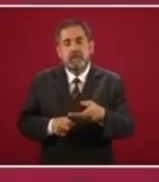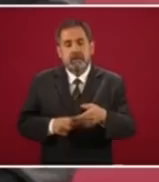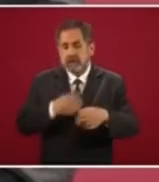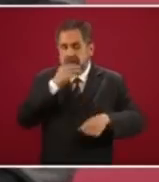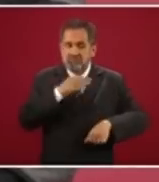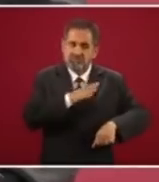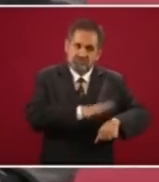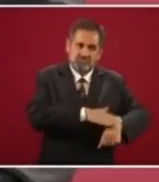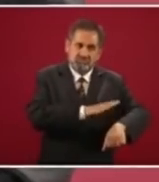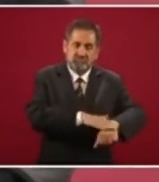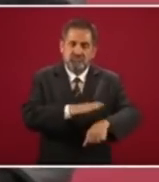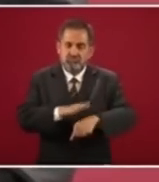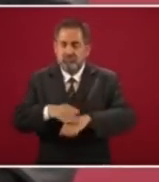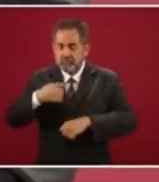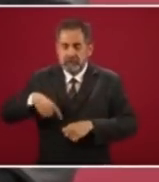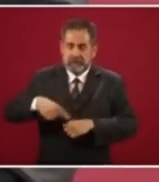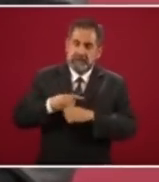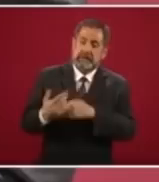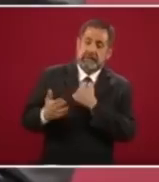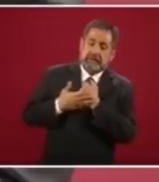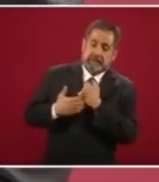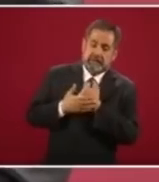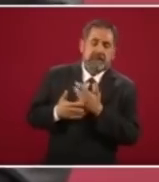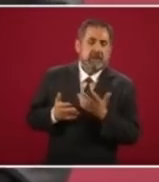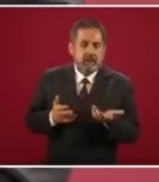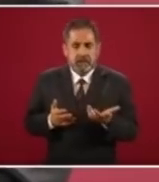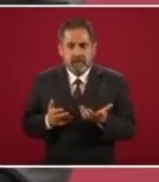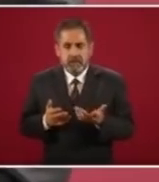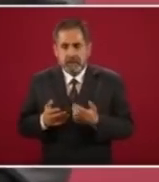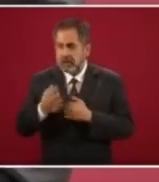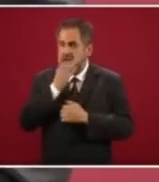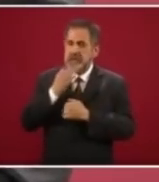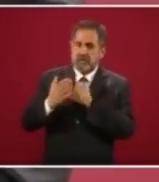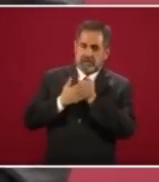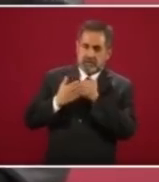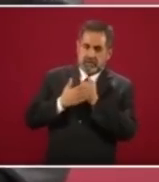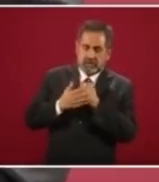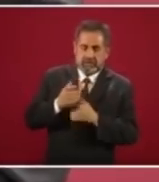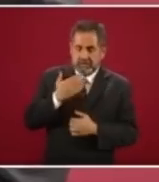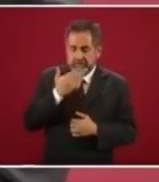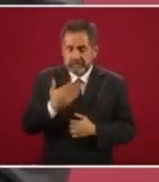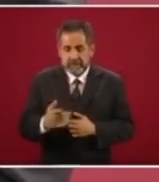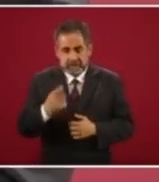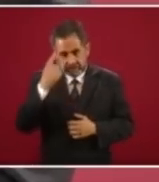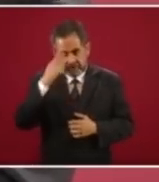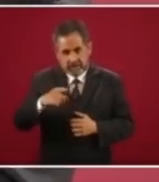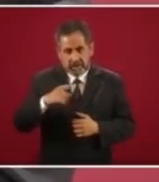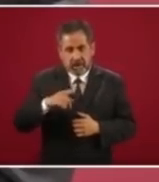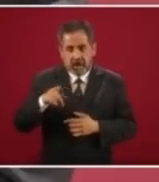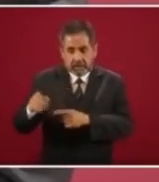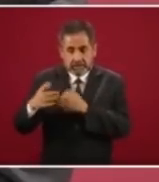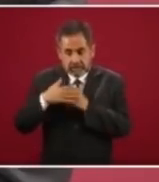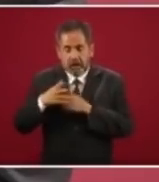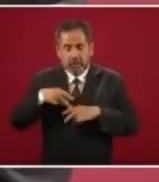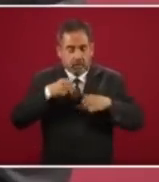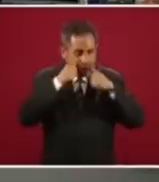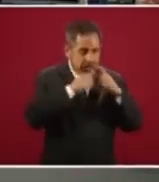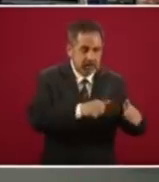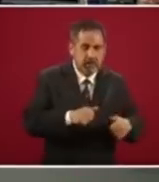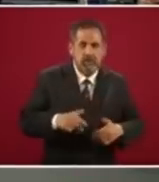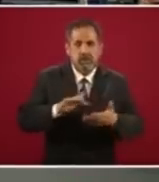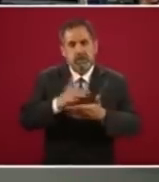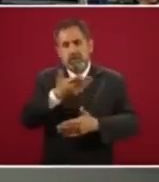avisos, ¿sí?, para nosotros. O sea, son llamados de atención para atender esto.